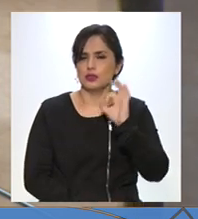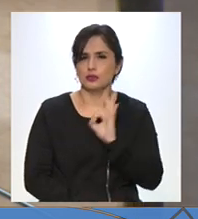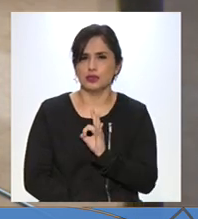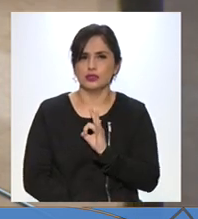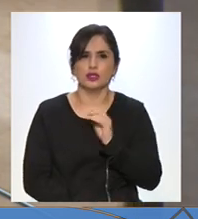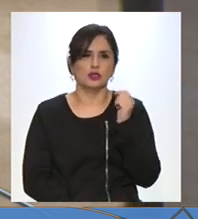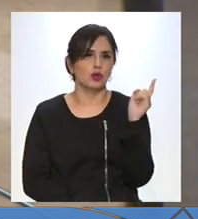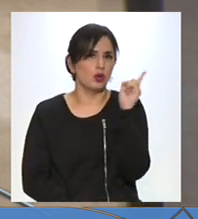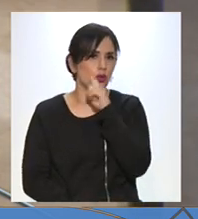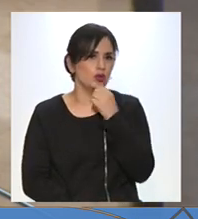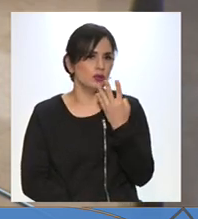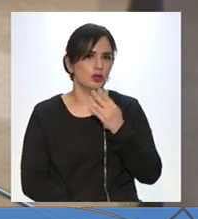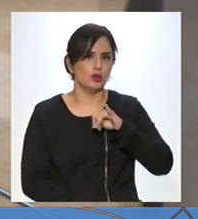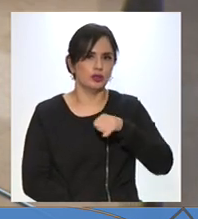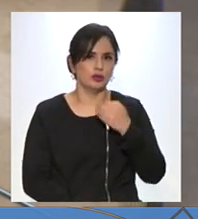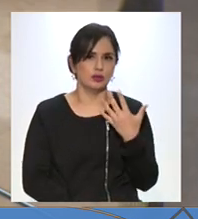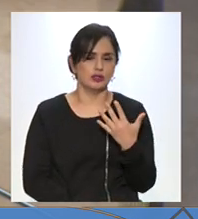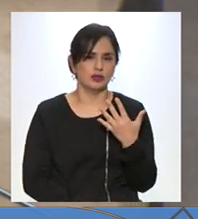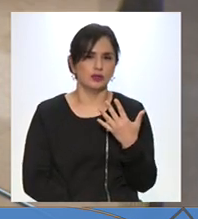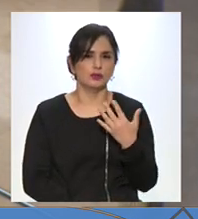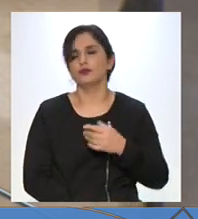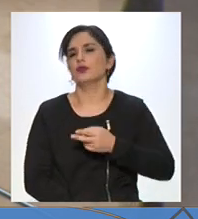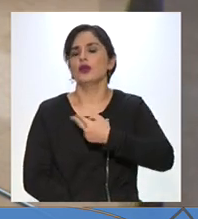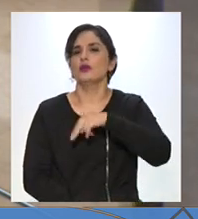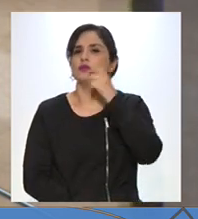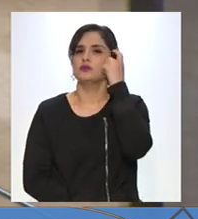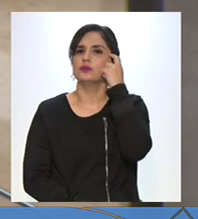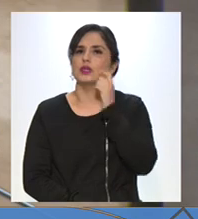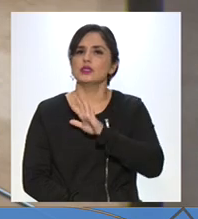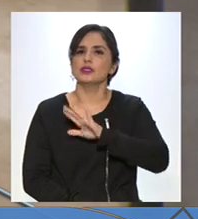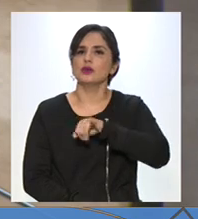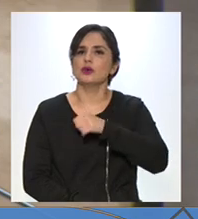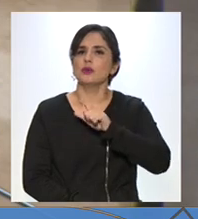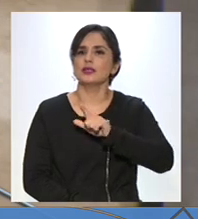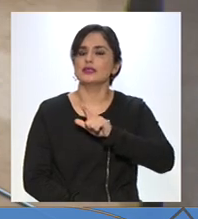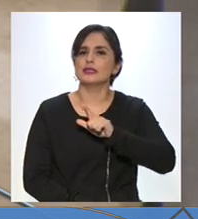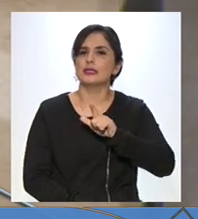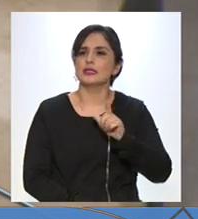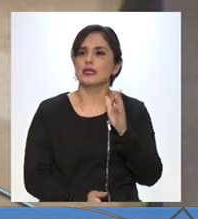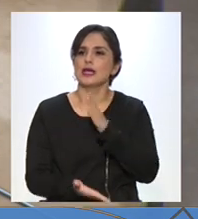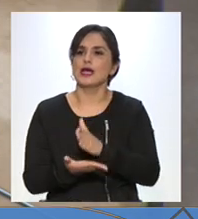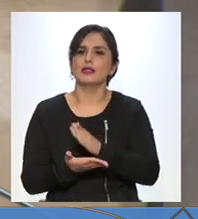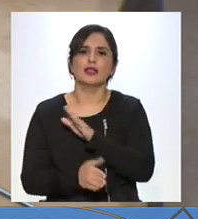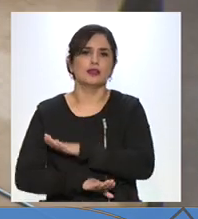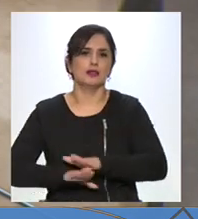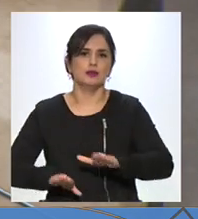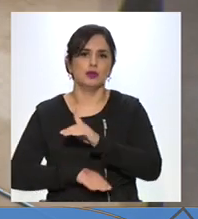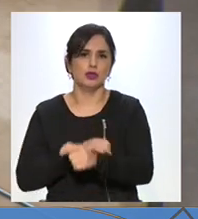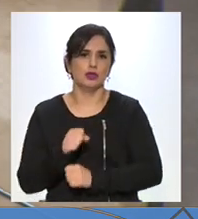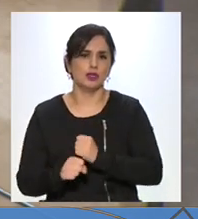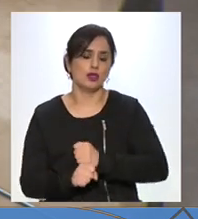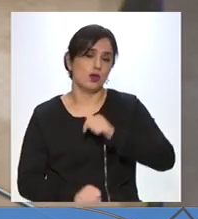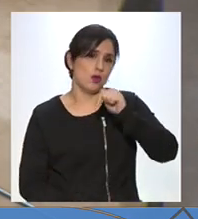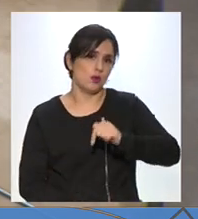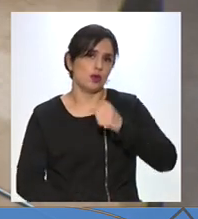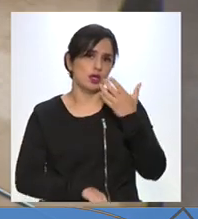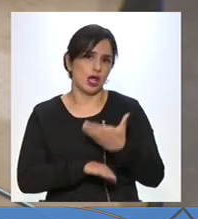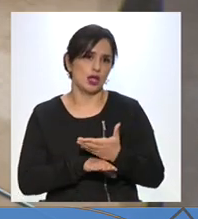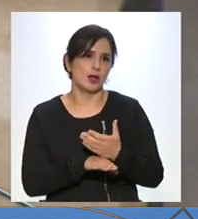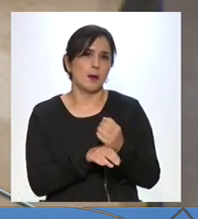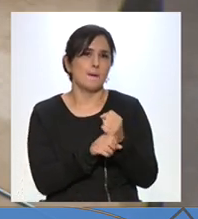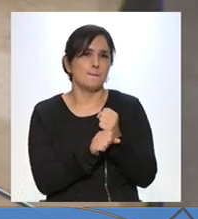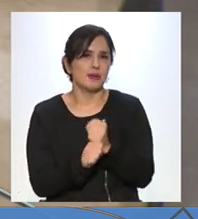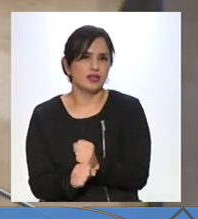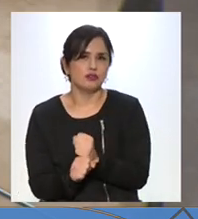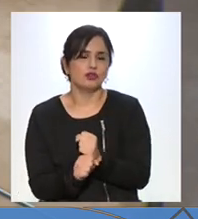de 4,5%. Nosotros proyectamos 5,7% hacia finales de este año, y eso es porque hoy día hay presiones